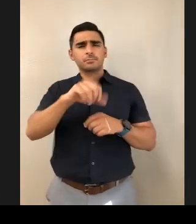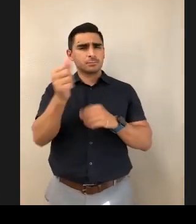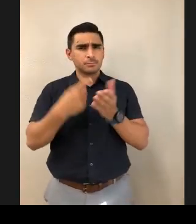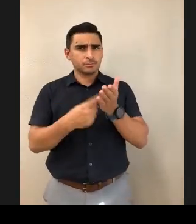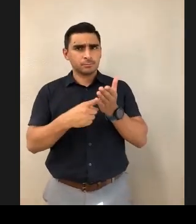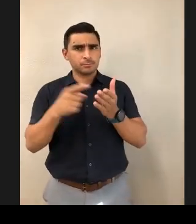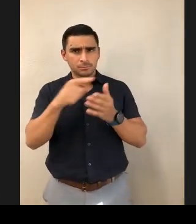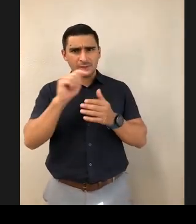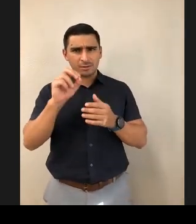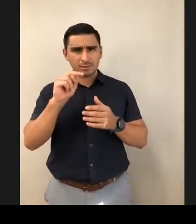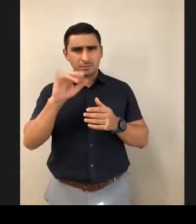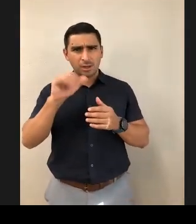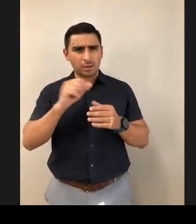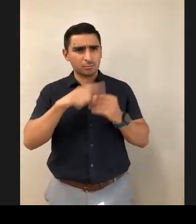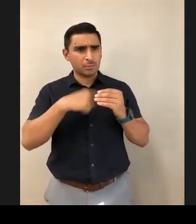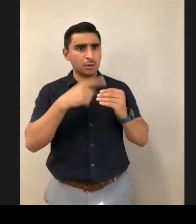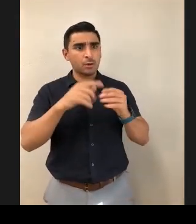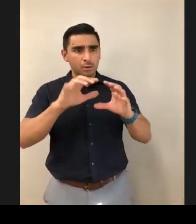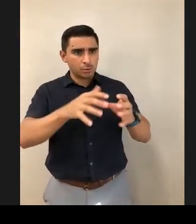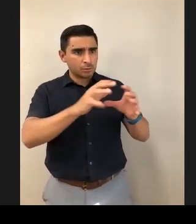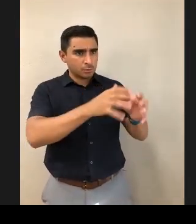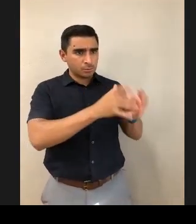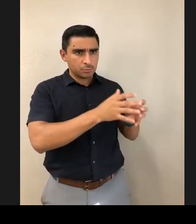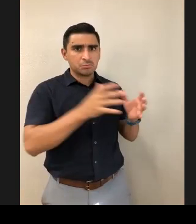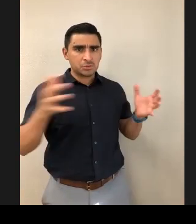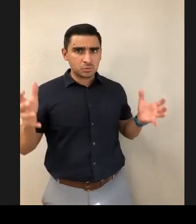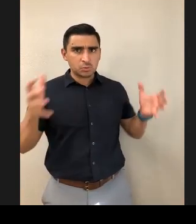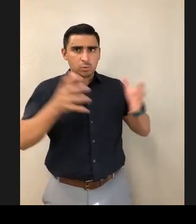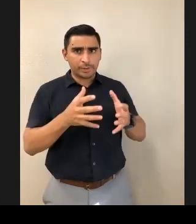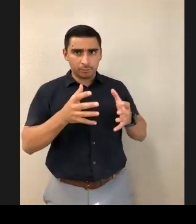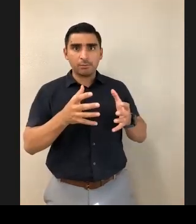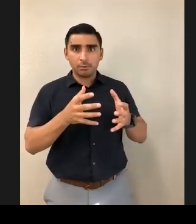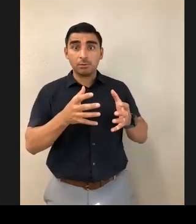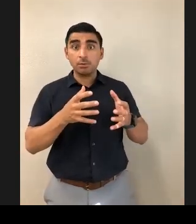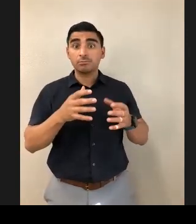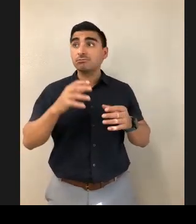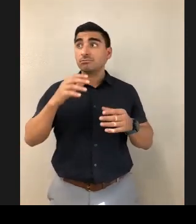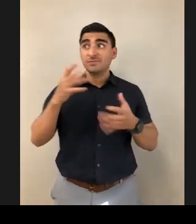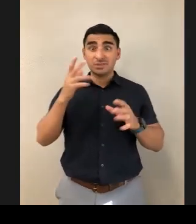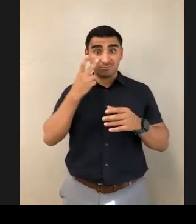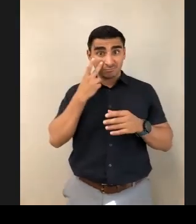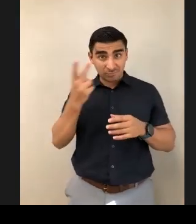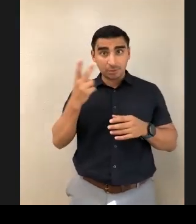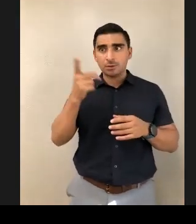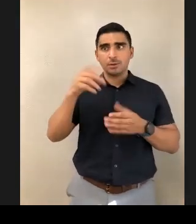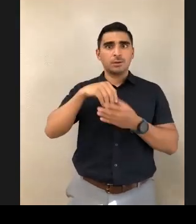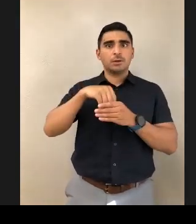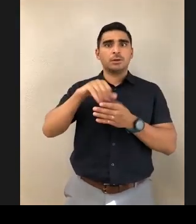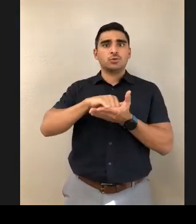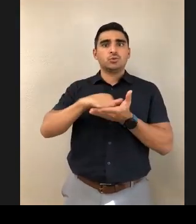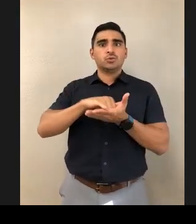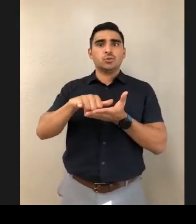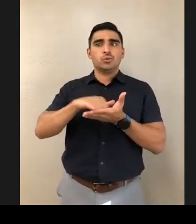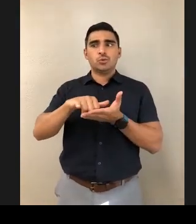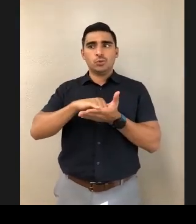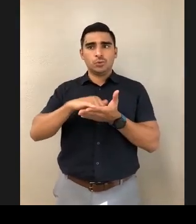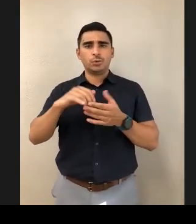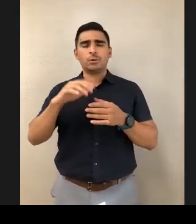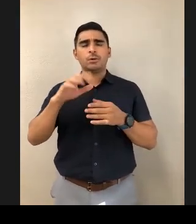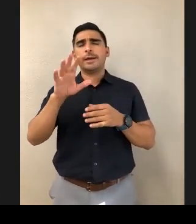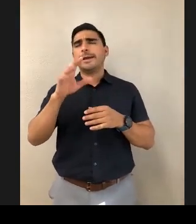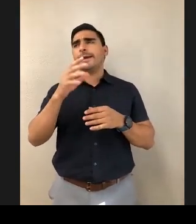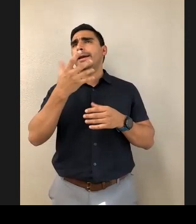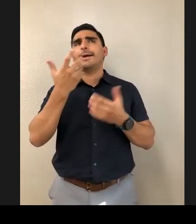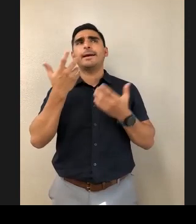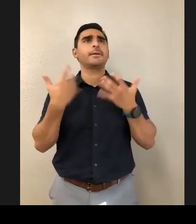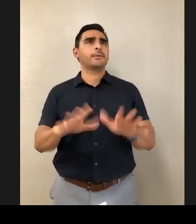a cada grupo junto, como decía Tania, yo he visto que esto funciona en Nueva York. Y yo no